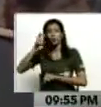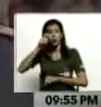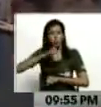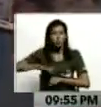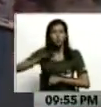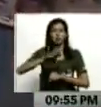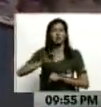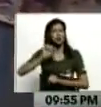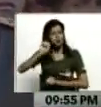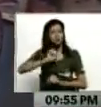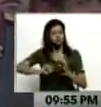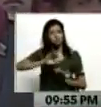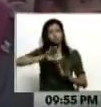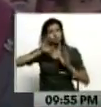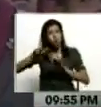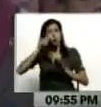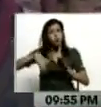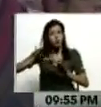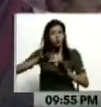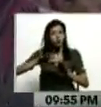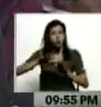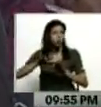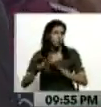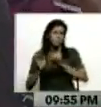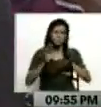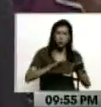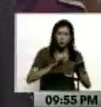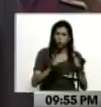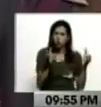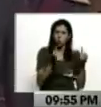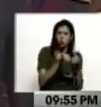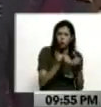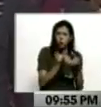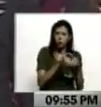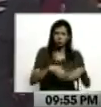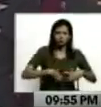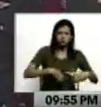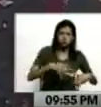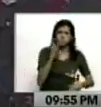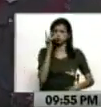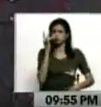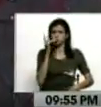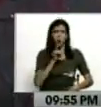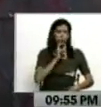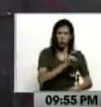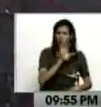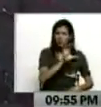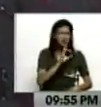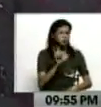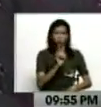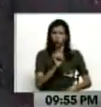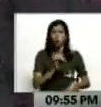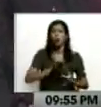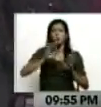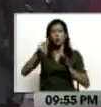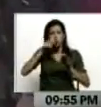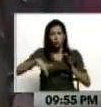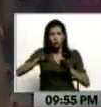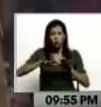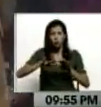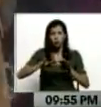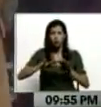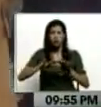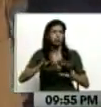defender la patria para defender la dignidad del país y no defender burguesías apátrida y entregar este